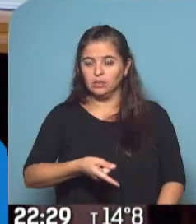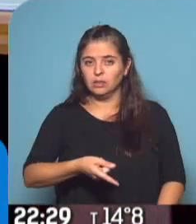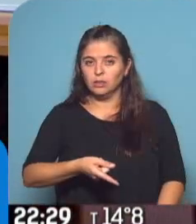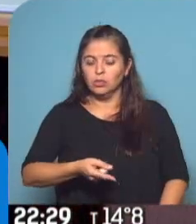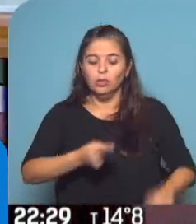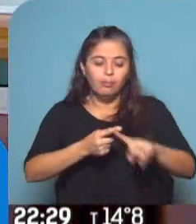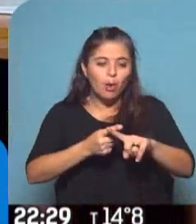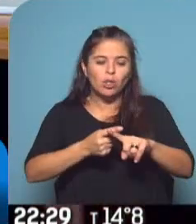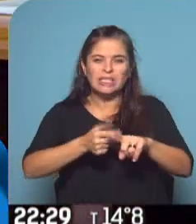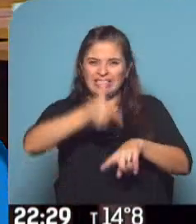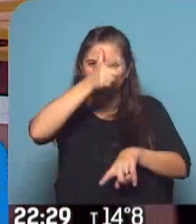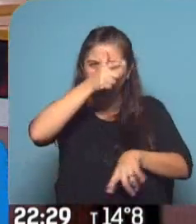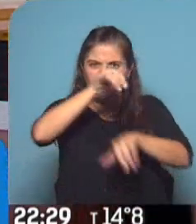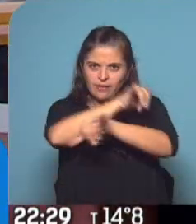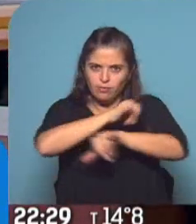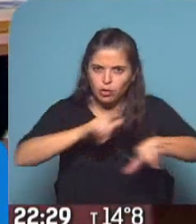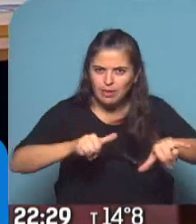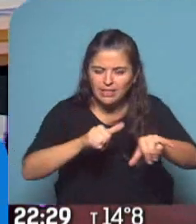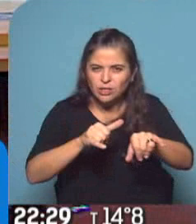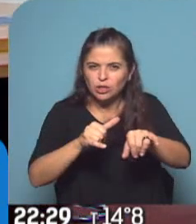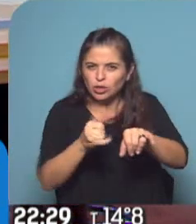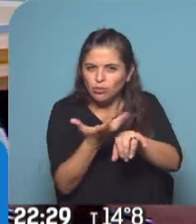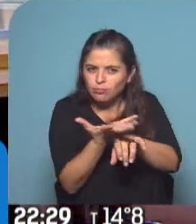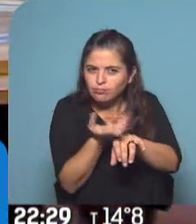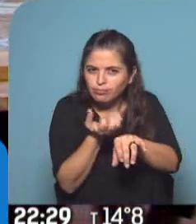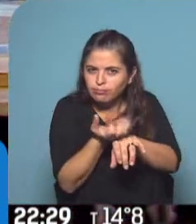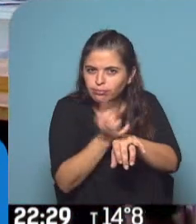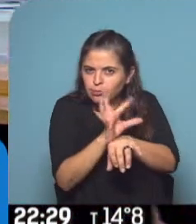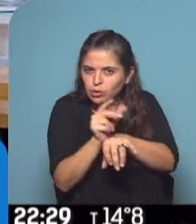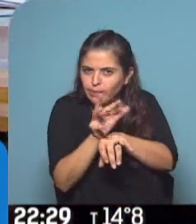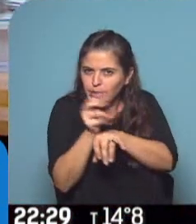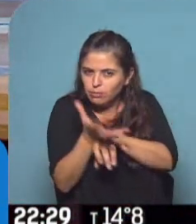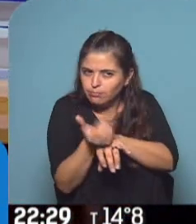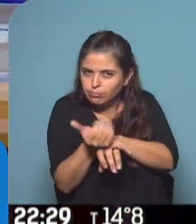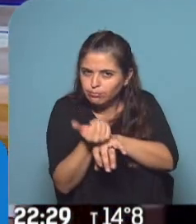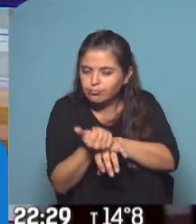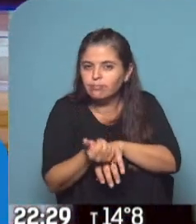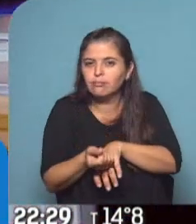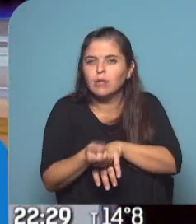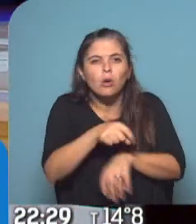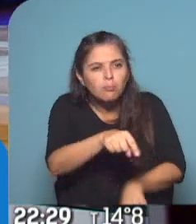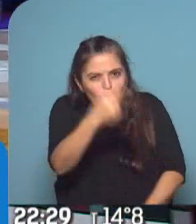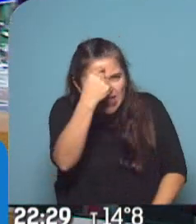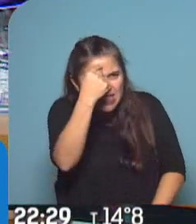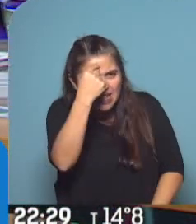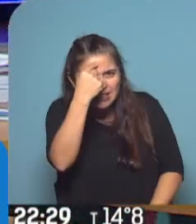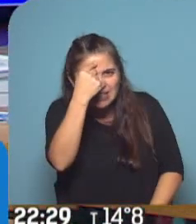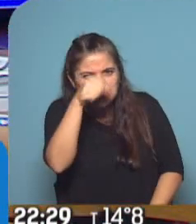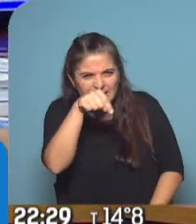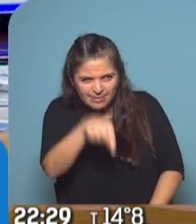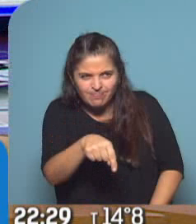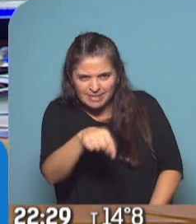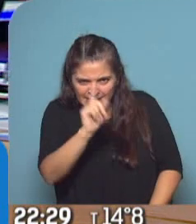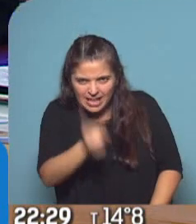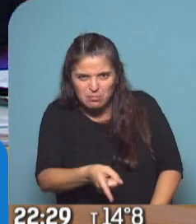de datos de comunicaciones en el orden militar tanto está empezando te parece el interés militar detrás de